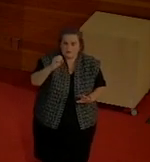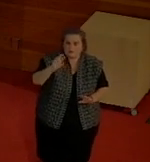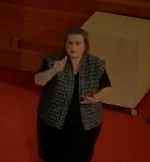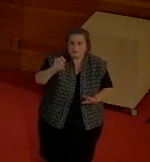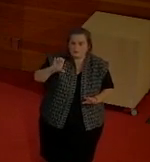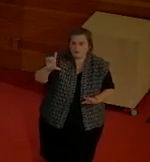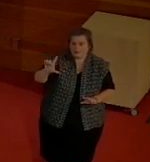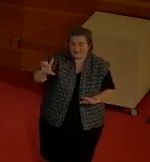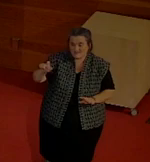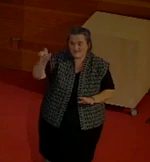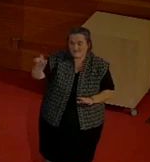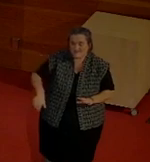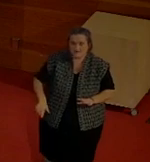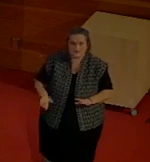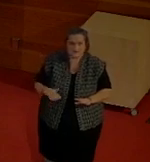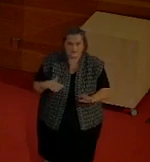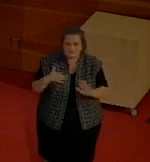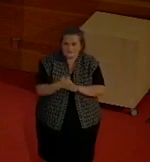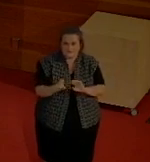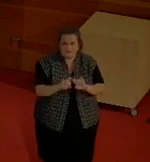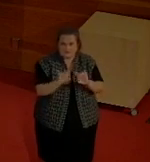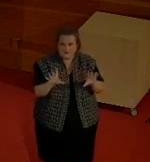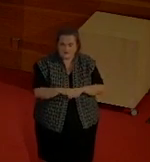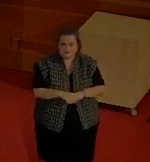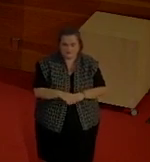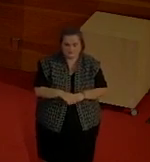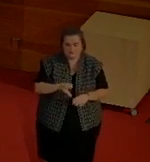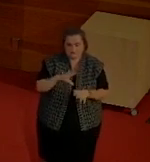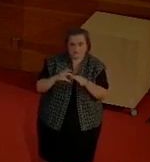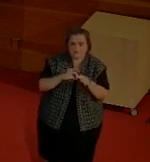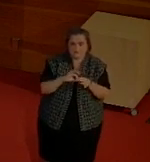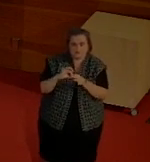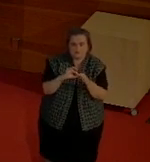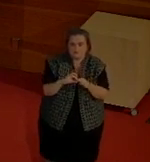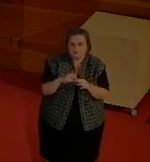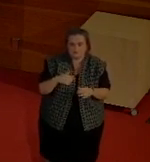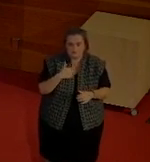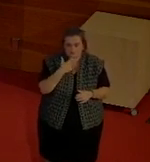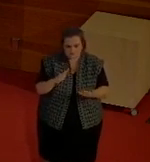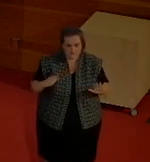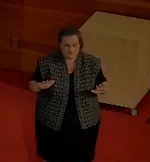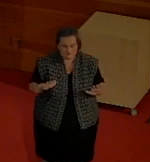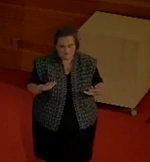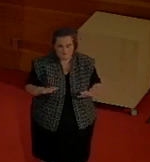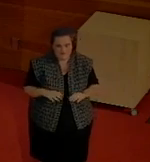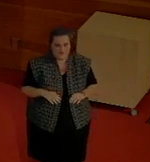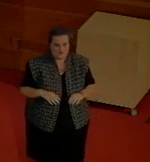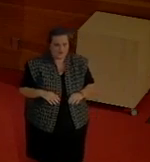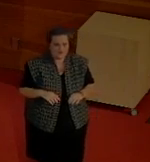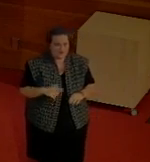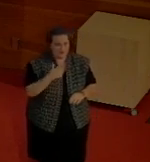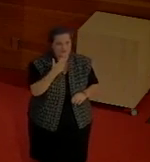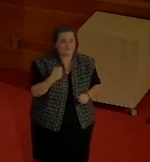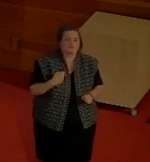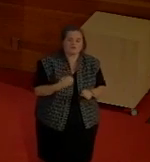claramente la situación mirado desde la Unión Europea la Unión Europea cuando él decía aquello de vivimos en un